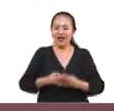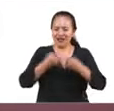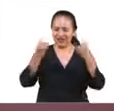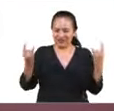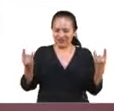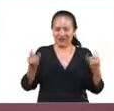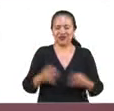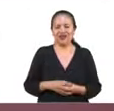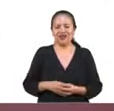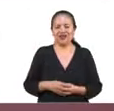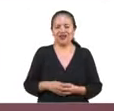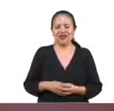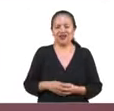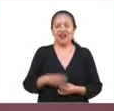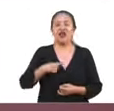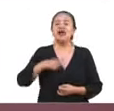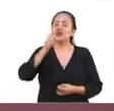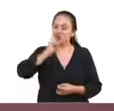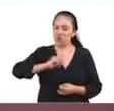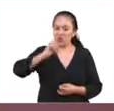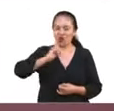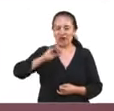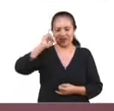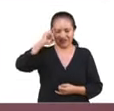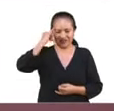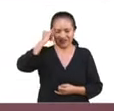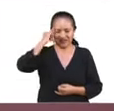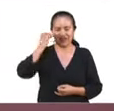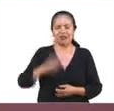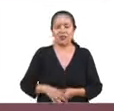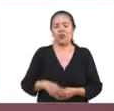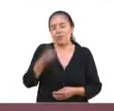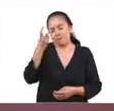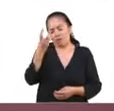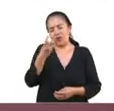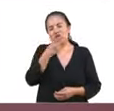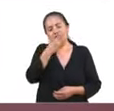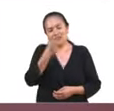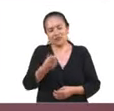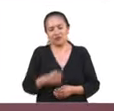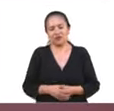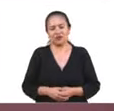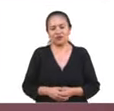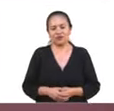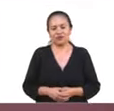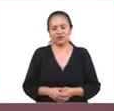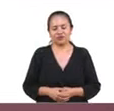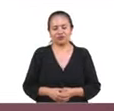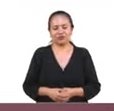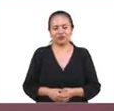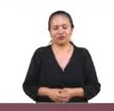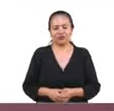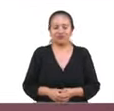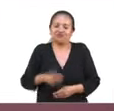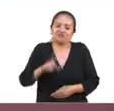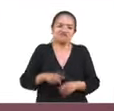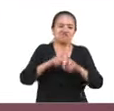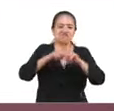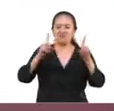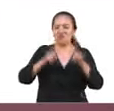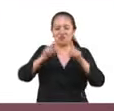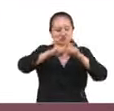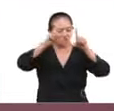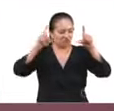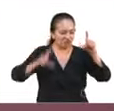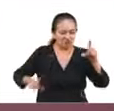la recuperación de las mujeres indígenas. Por eso decimos que en la diversidad somos este gran